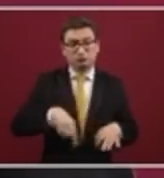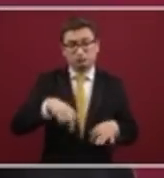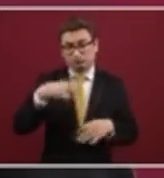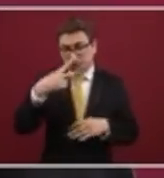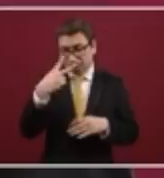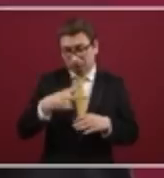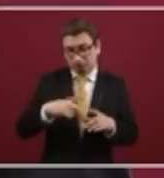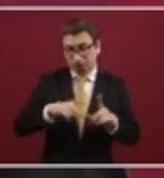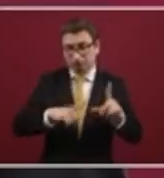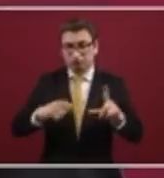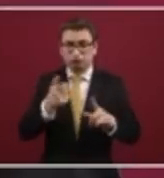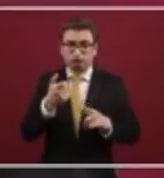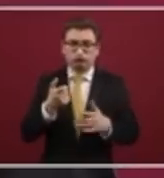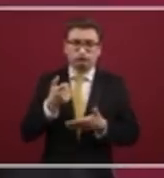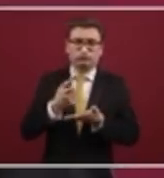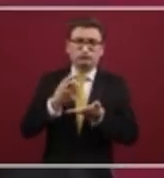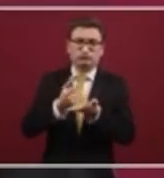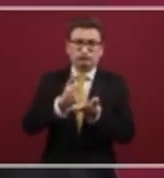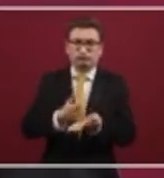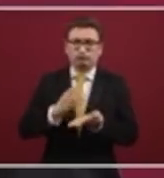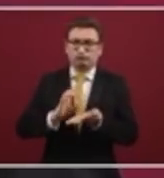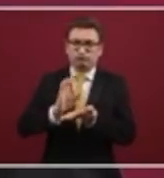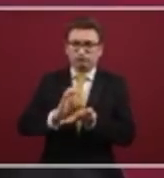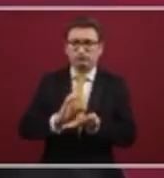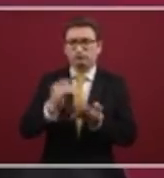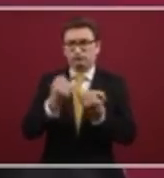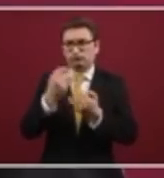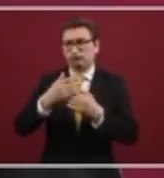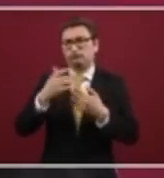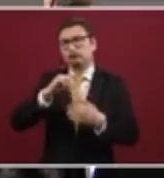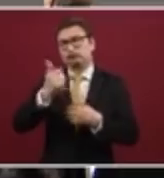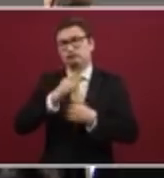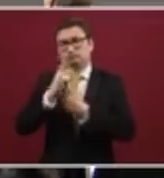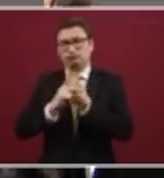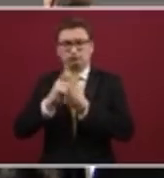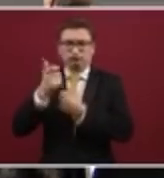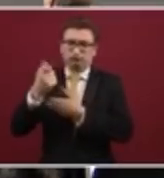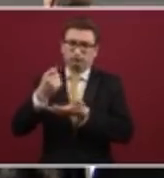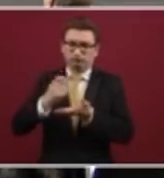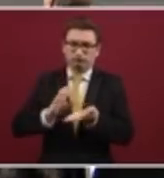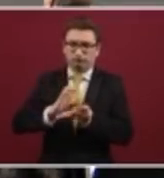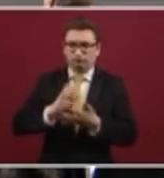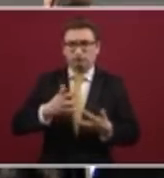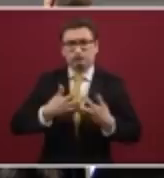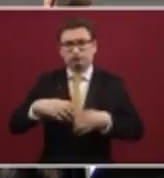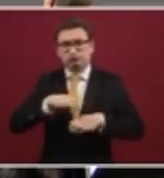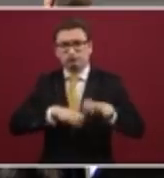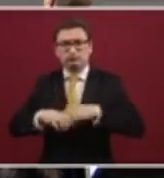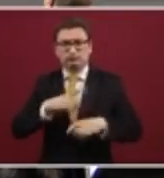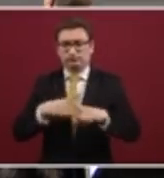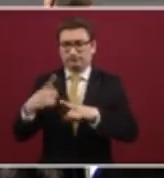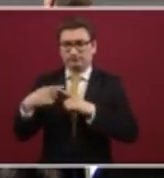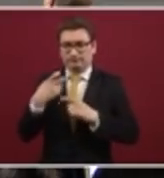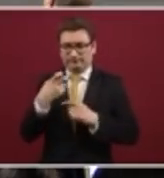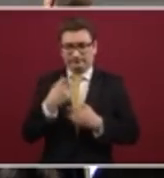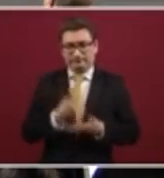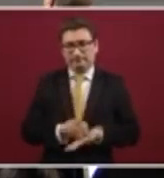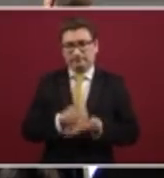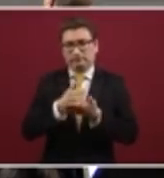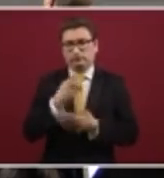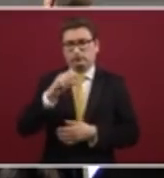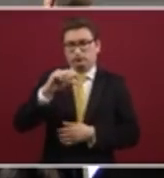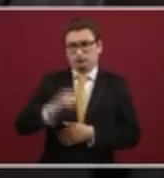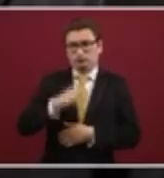para nuestra economía. Destacó que el acuerdo se suscribe en un contexto en el que en México se están